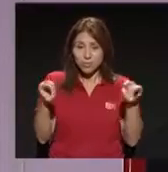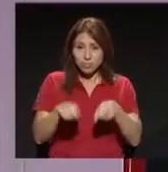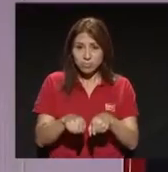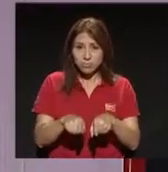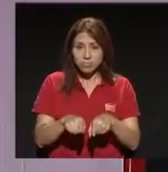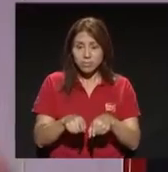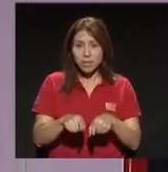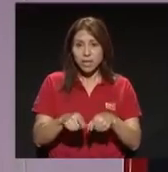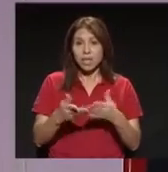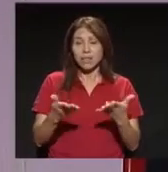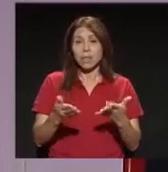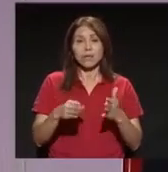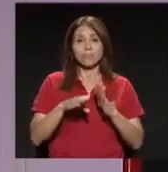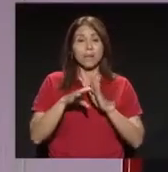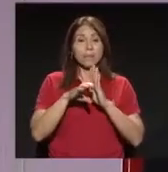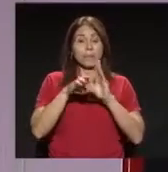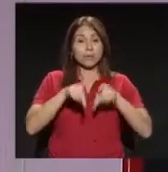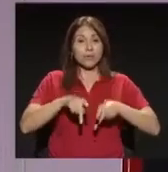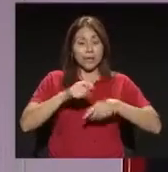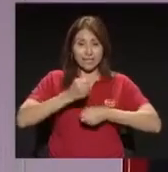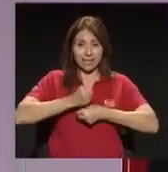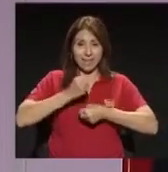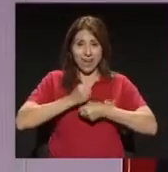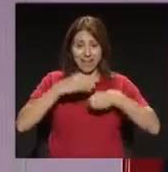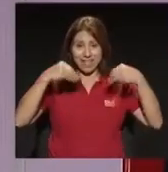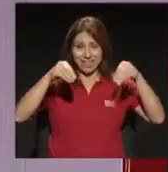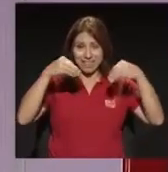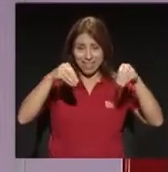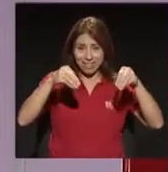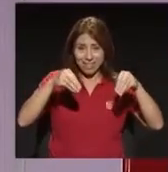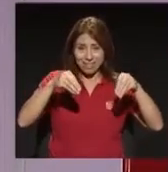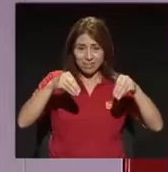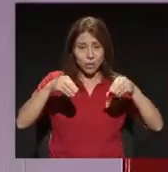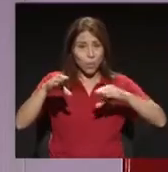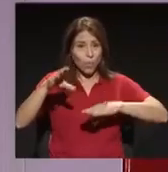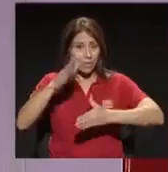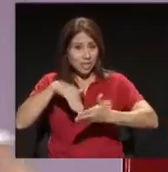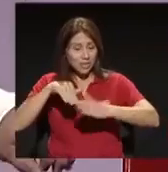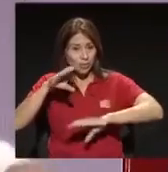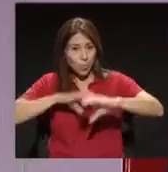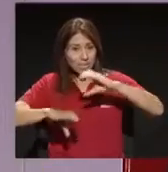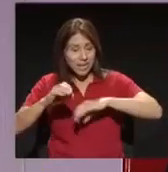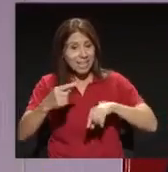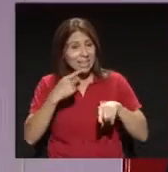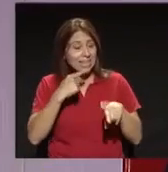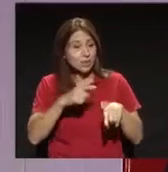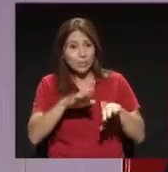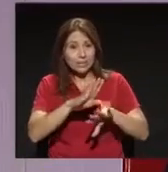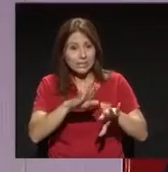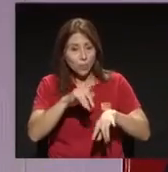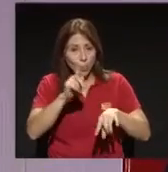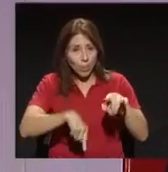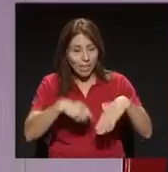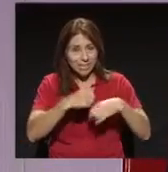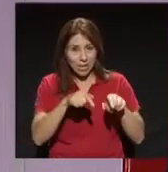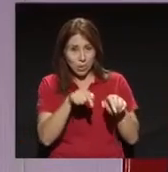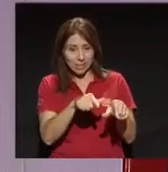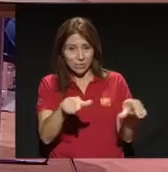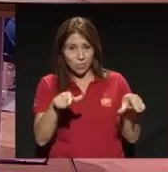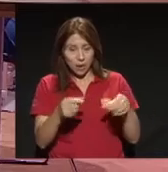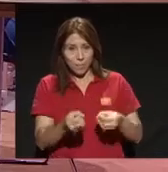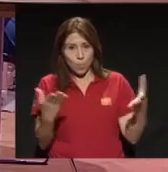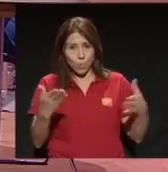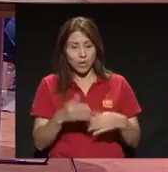dependientes de tiendas o centros comerciales quienes les han dicho claramente que no pueden hacerlo en el espacio verdad en el espacio